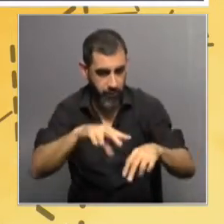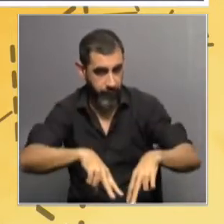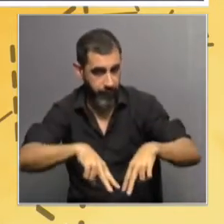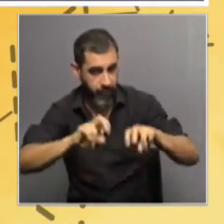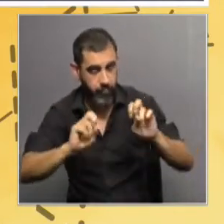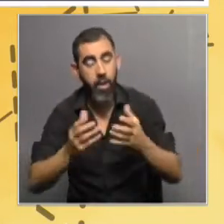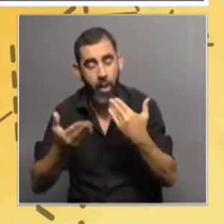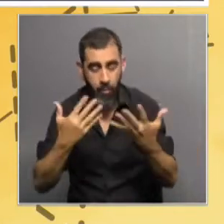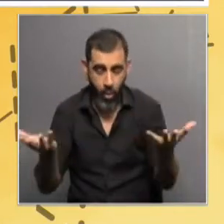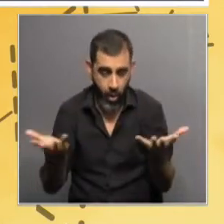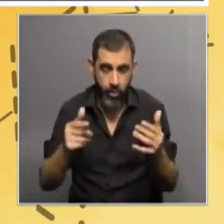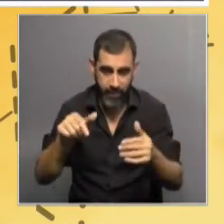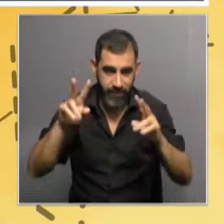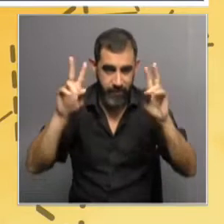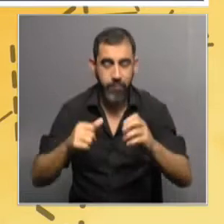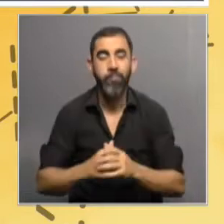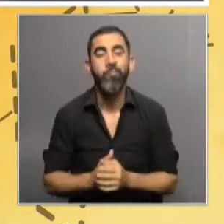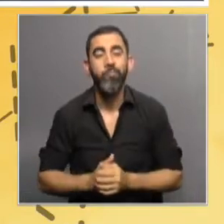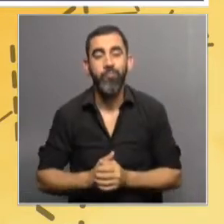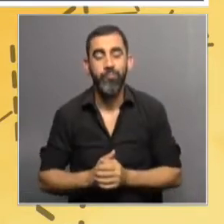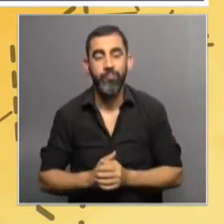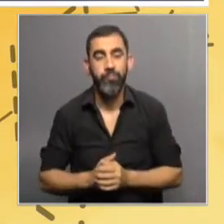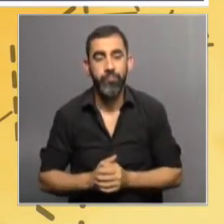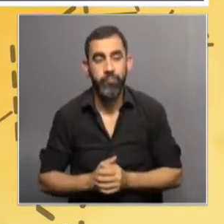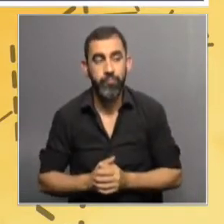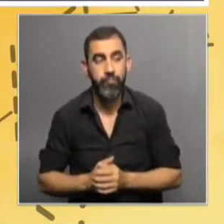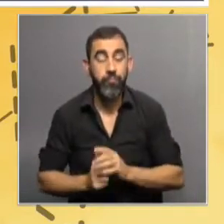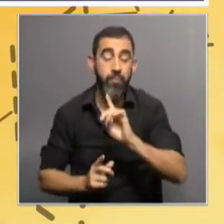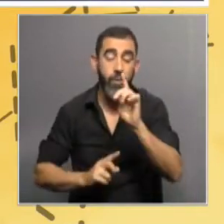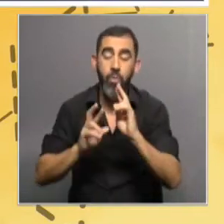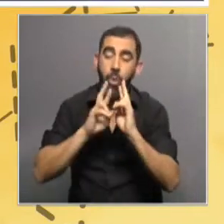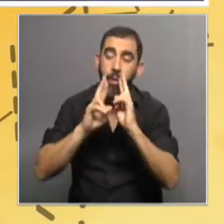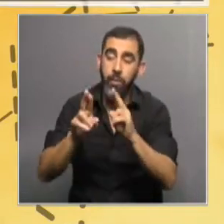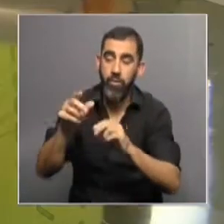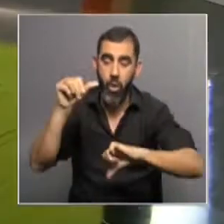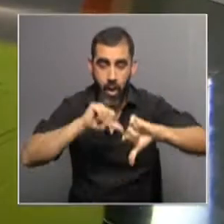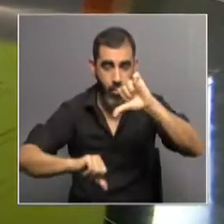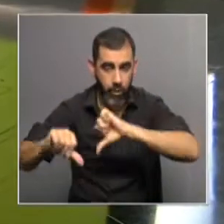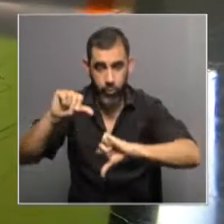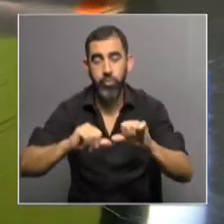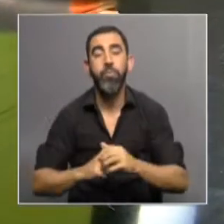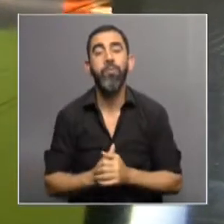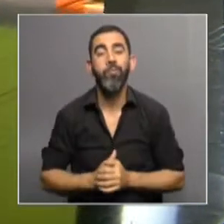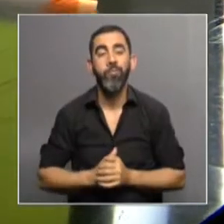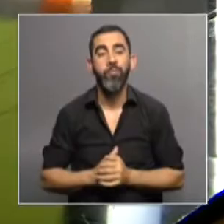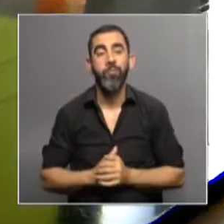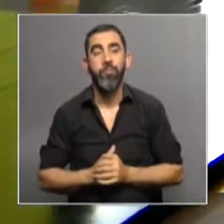sobre esto es lo que vamos a hablar ahora en el siguiente informe con algunos representantes de estos laboratorios. Muy bien, vamos a ver eso entonces.